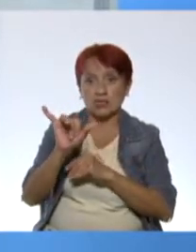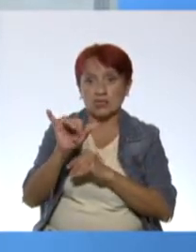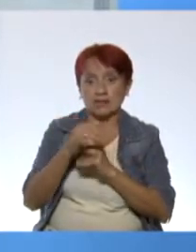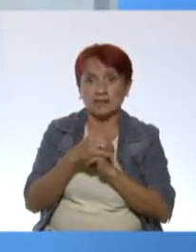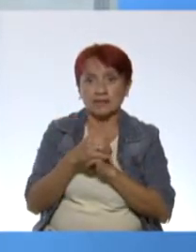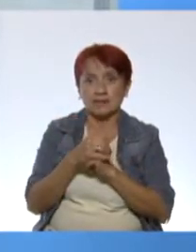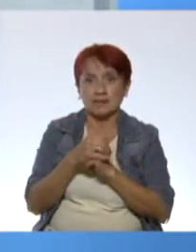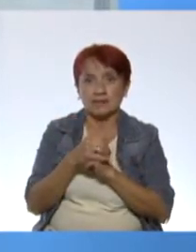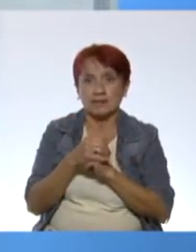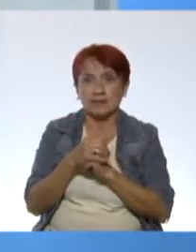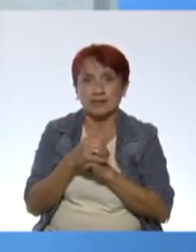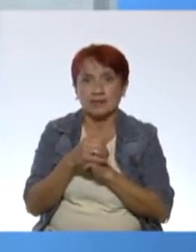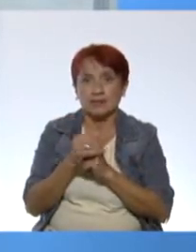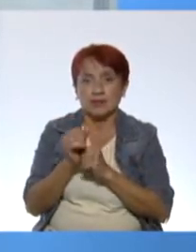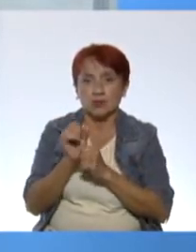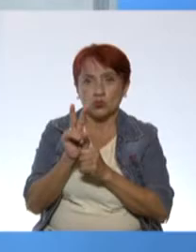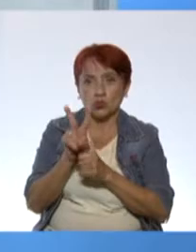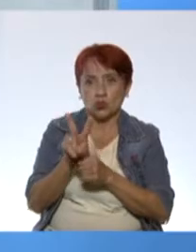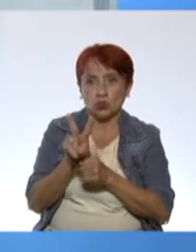Y. De 2